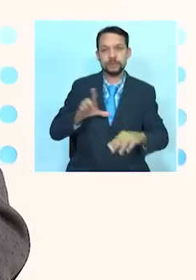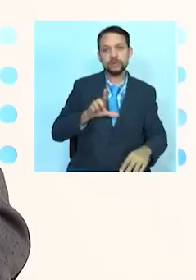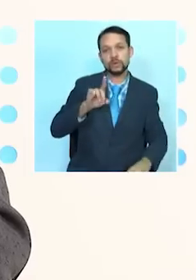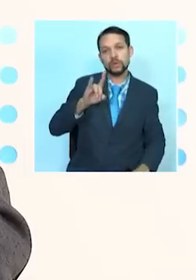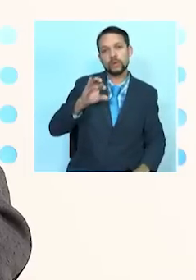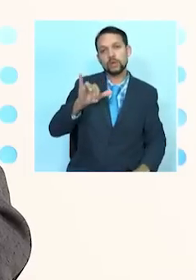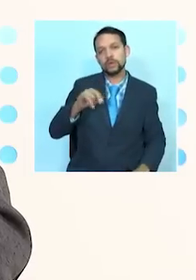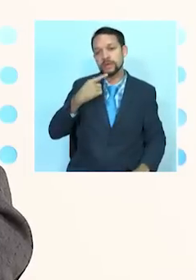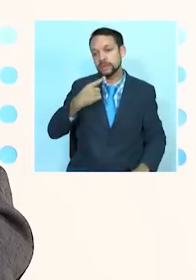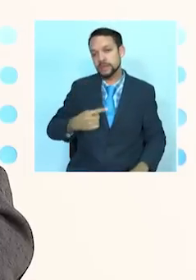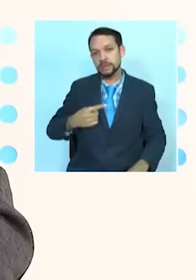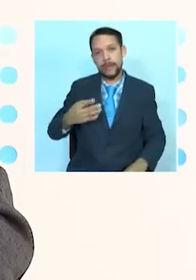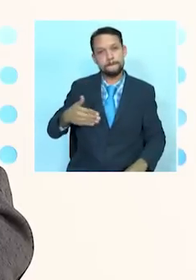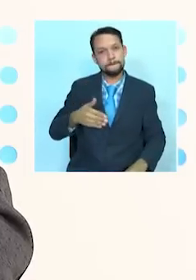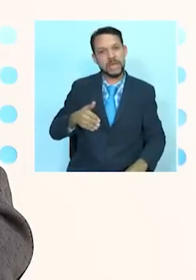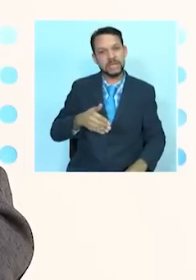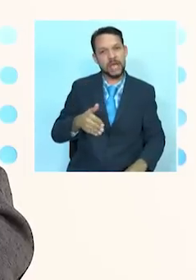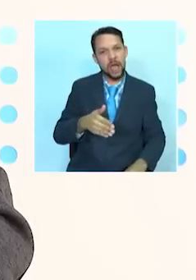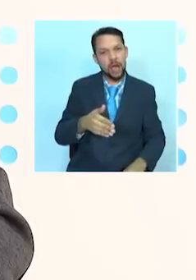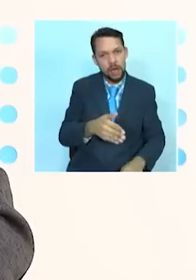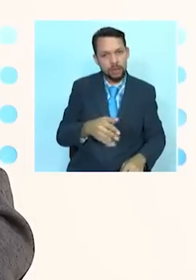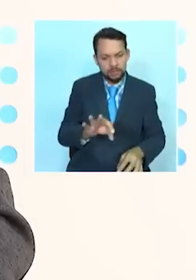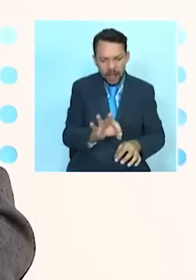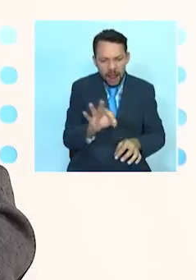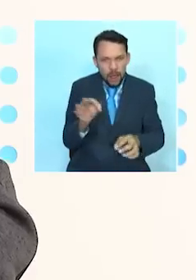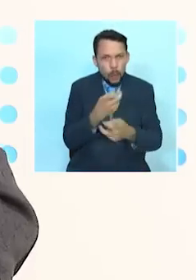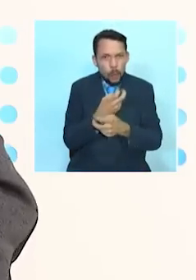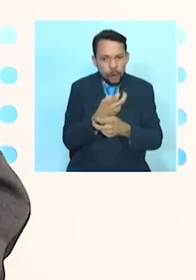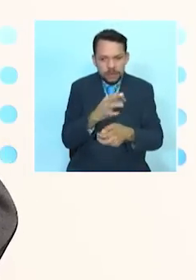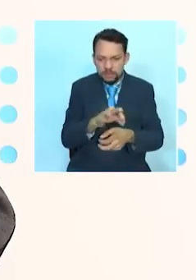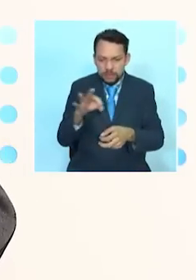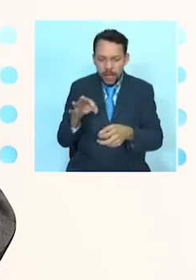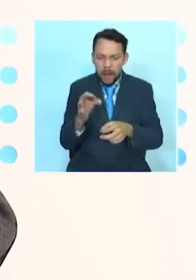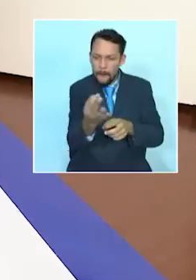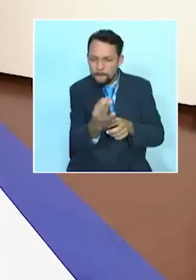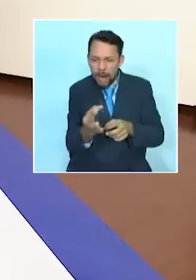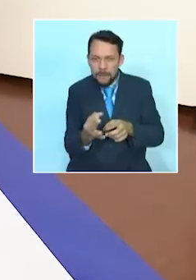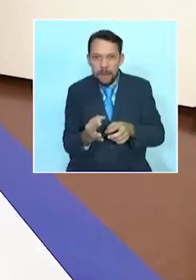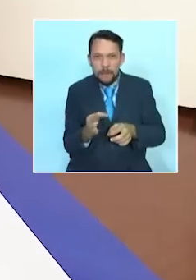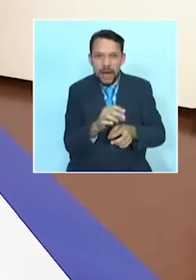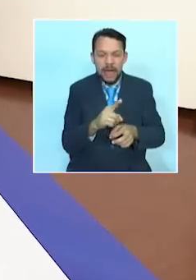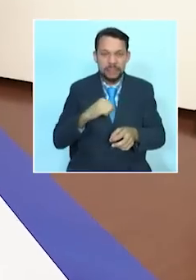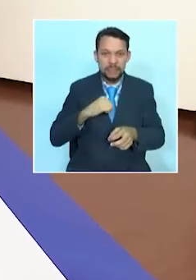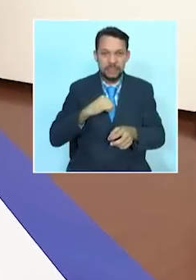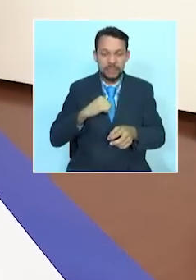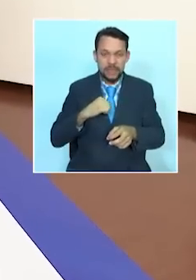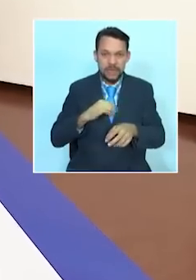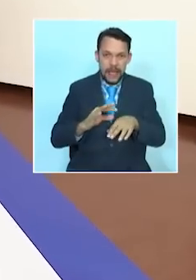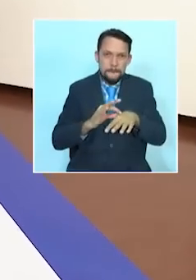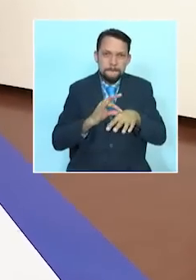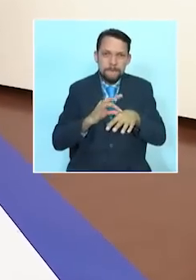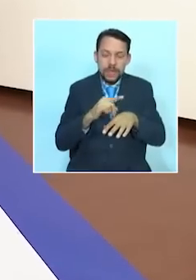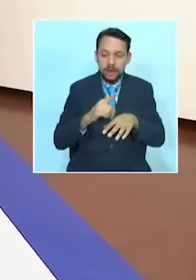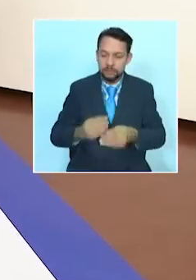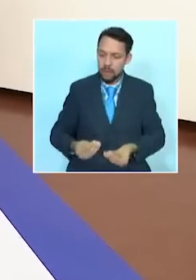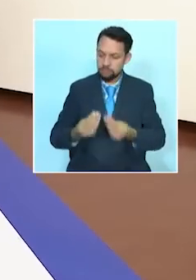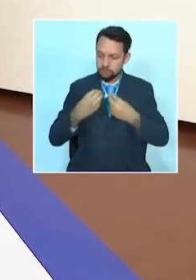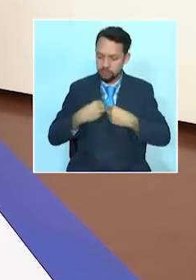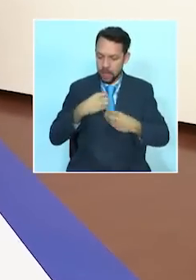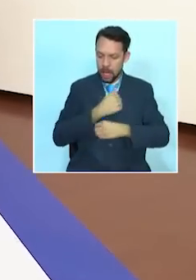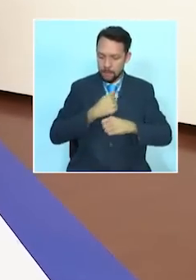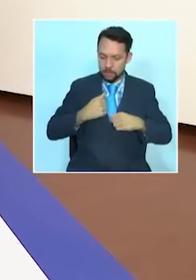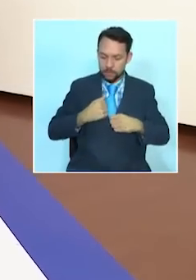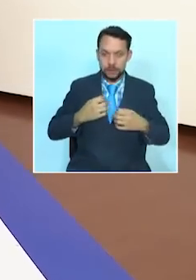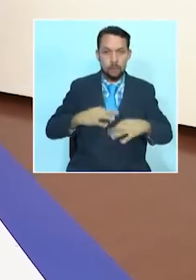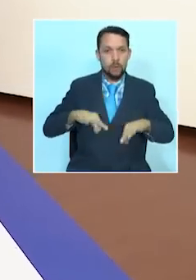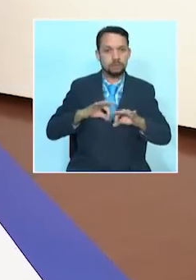escamas de pescado son colágeno puro Y si curan la artrosis bueno Esta es una pregunta muy interesante Porque todos